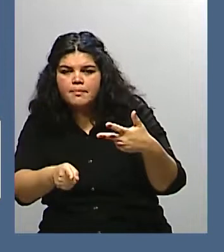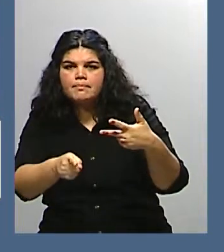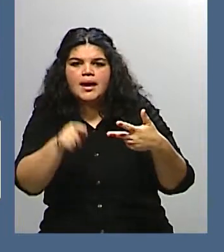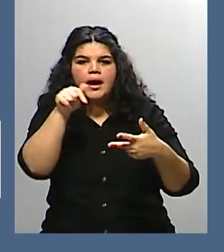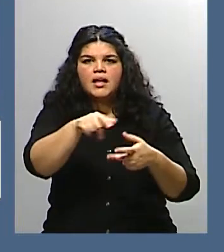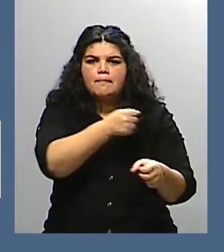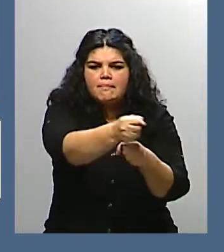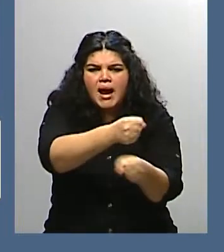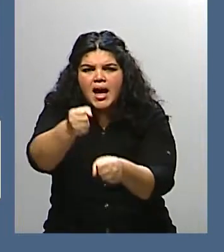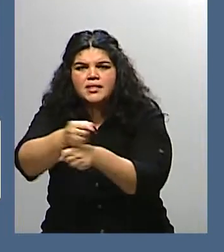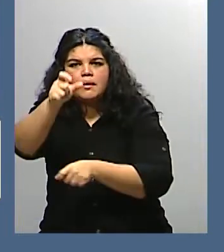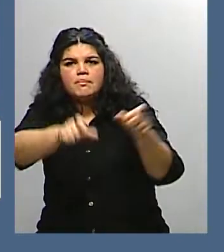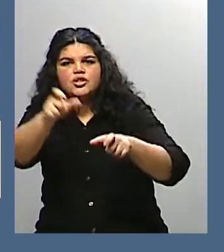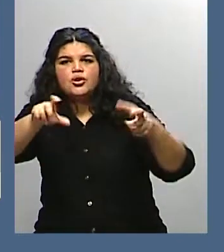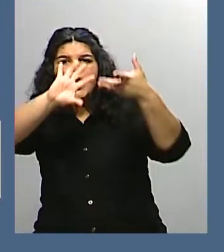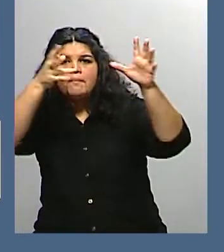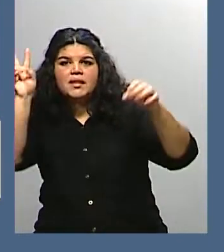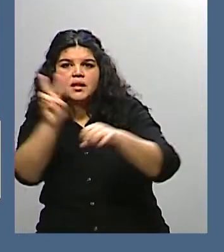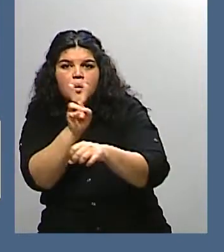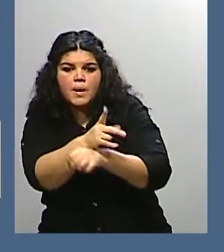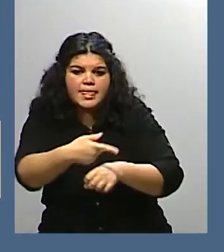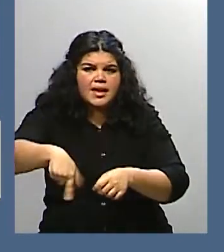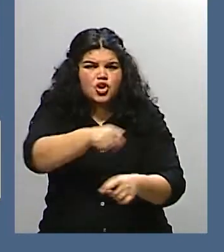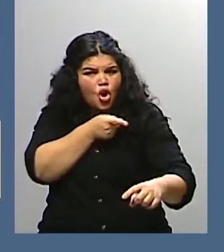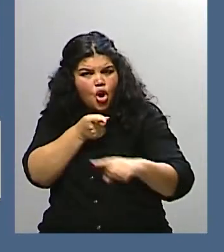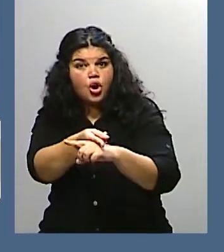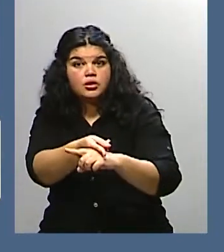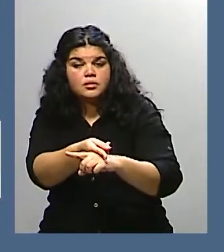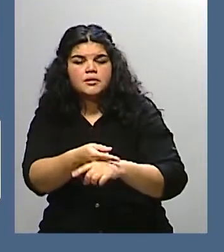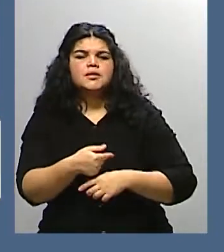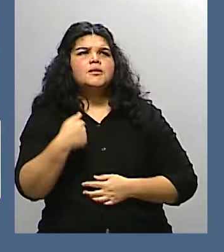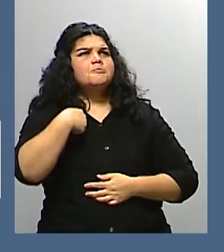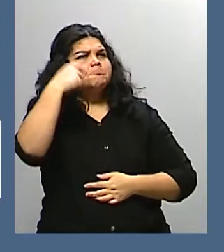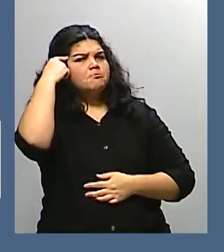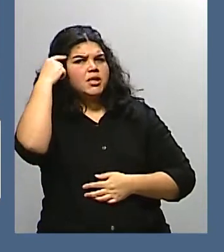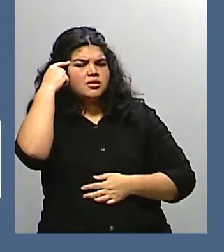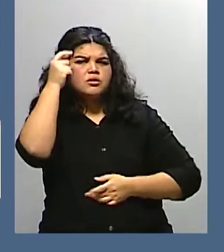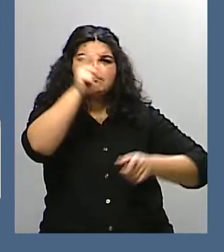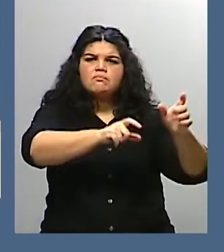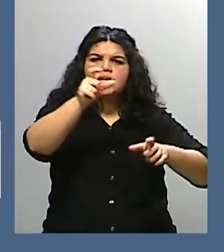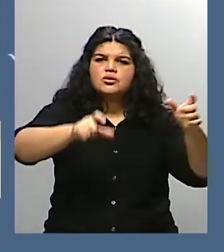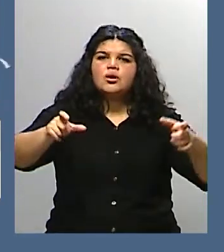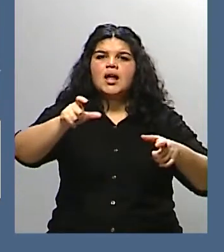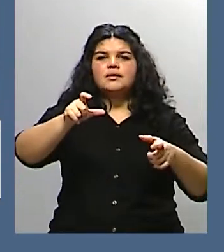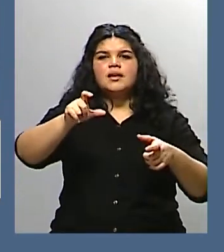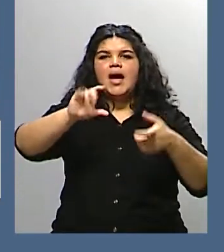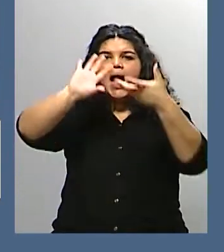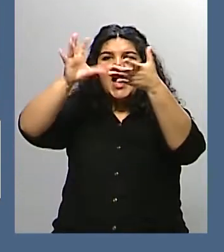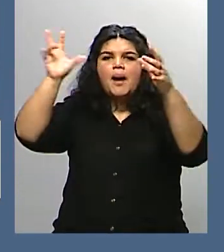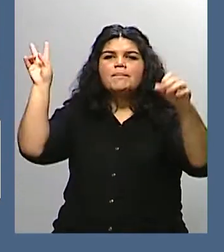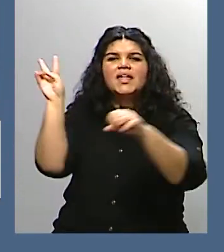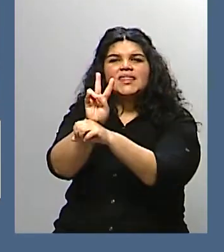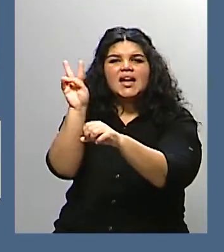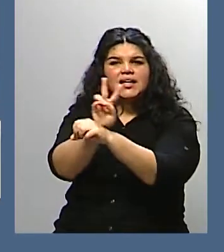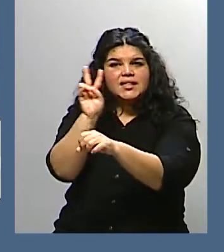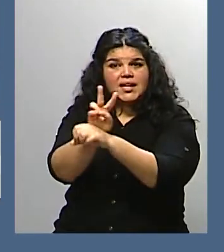lamentables. Fernando, y se me ocurre pensar en esta tarea que llevan adelante los ambientalistas a nivel mundial, las ambientalistas también en todo